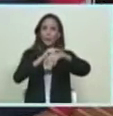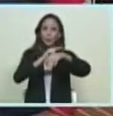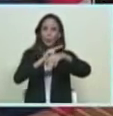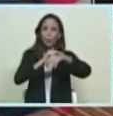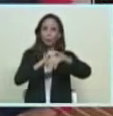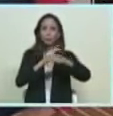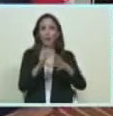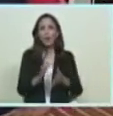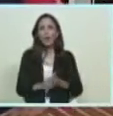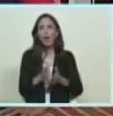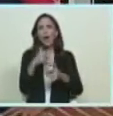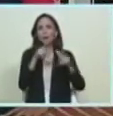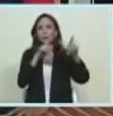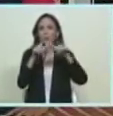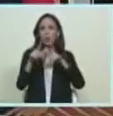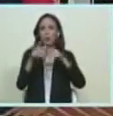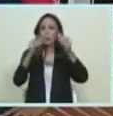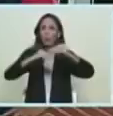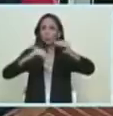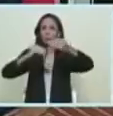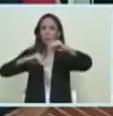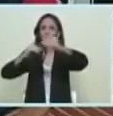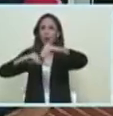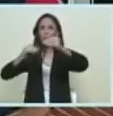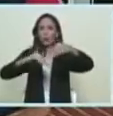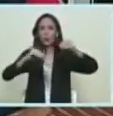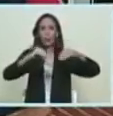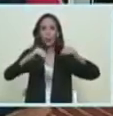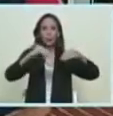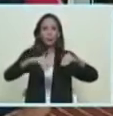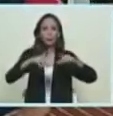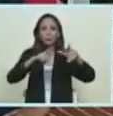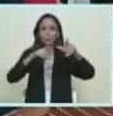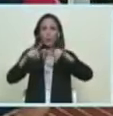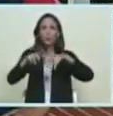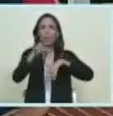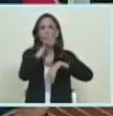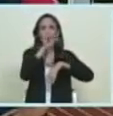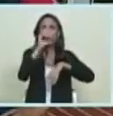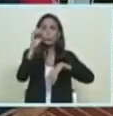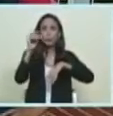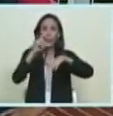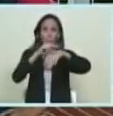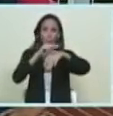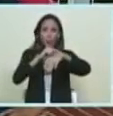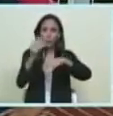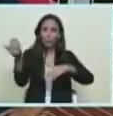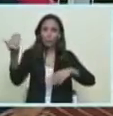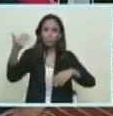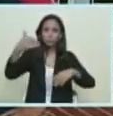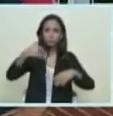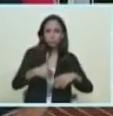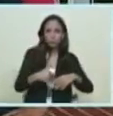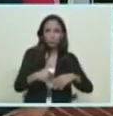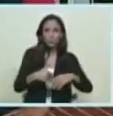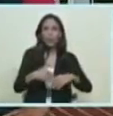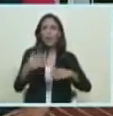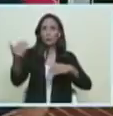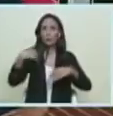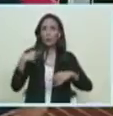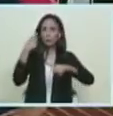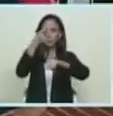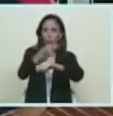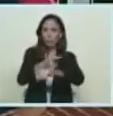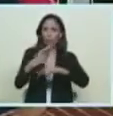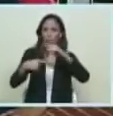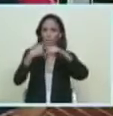ya hemos hecho todo el convenio con el LAM para que los 200 médicos que van a ser parte de la próxima cohorte pues